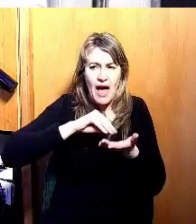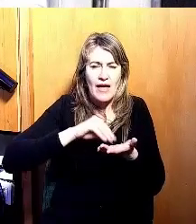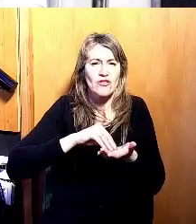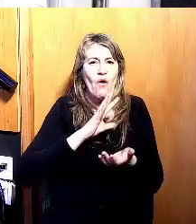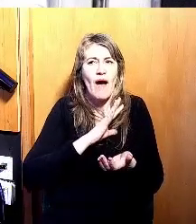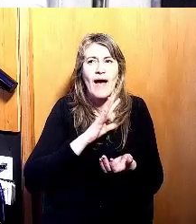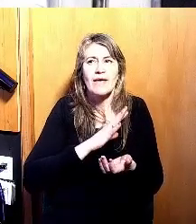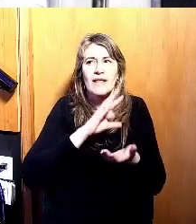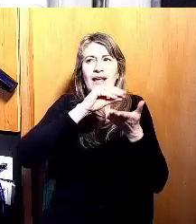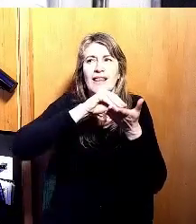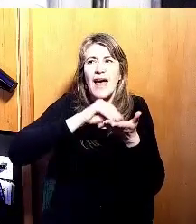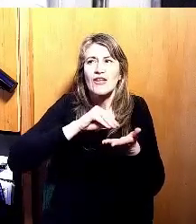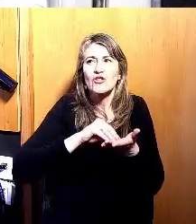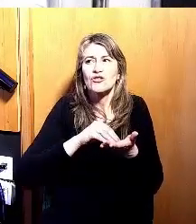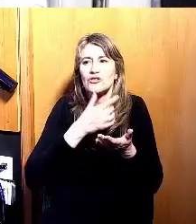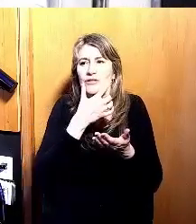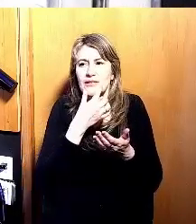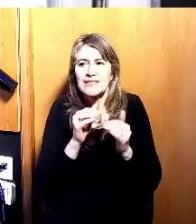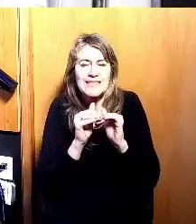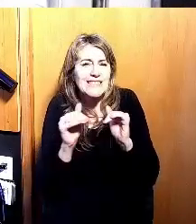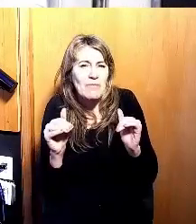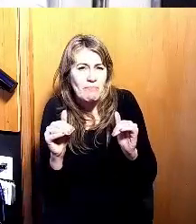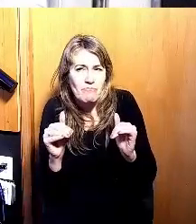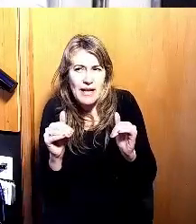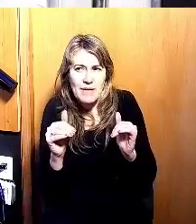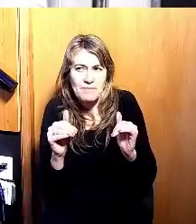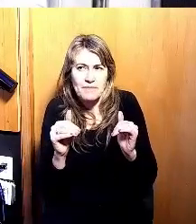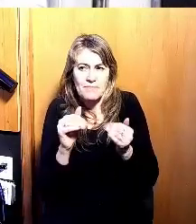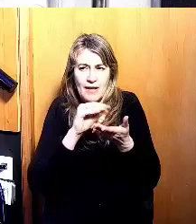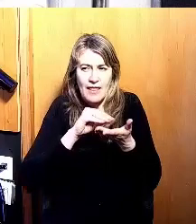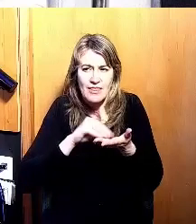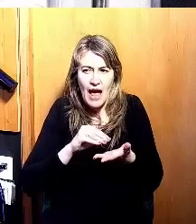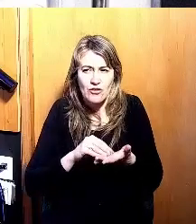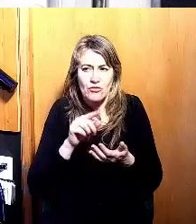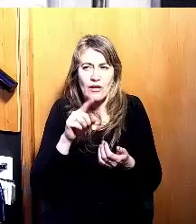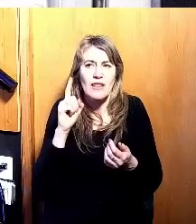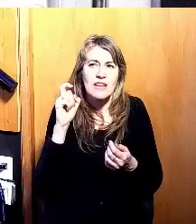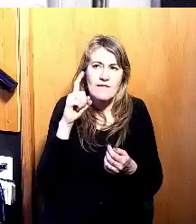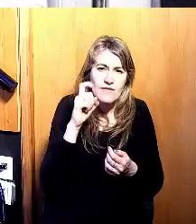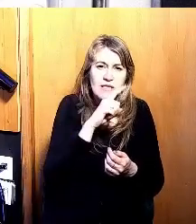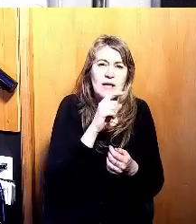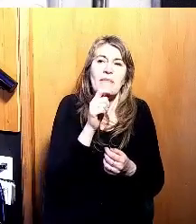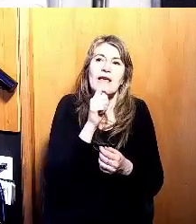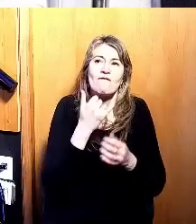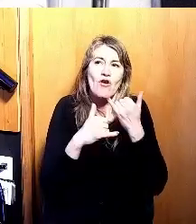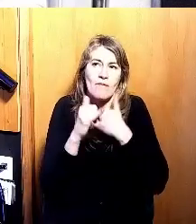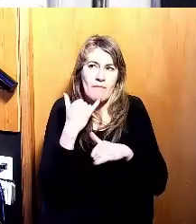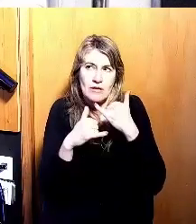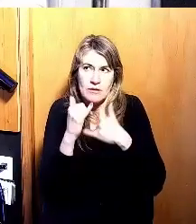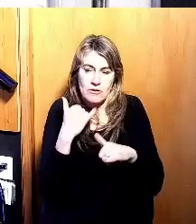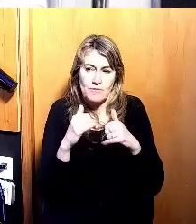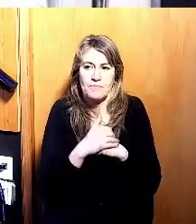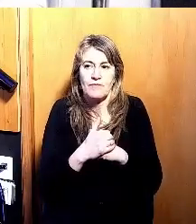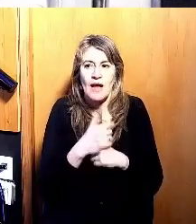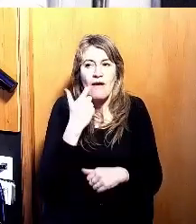más simples que tendríamos que tener a mano, nos cuesta llegar a ese canal de información. Quizá no por falta